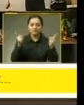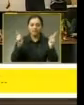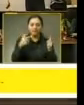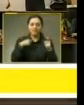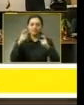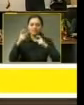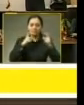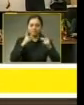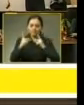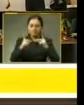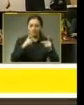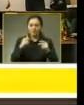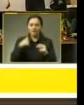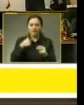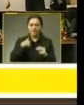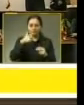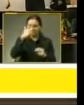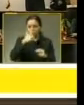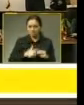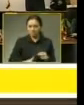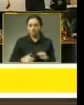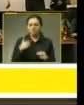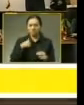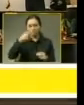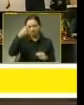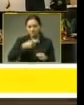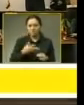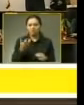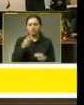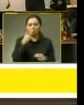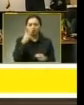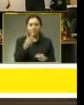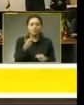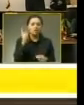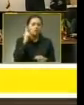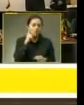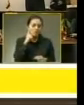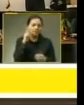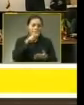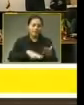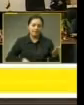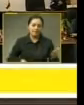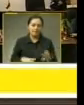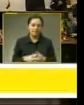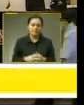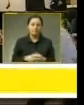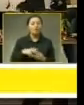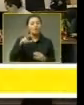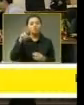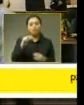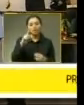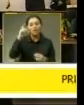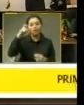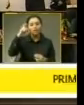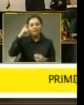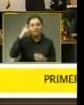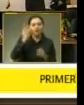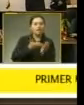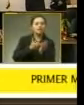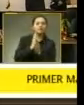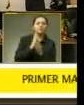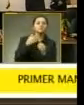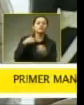las personas quienes decidamos qué queremos ver, oír y leer. No el Estado a través de los